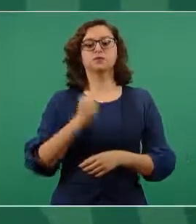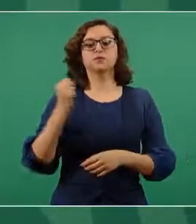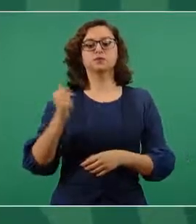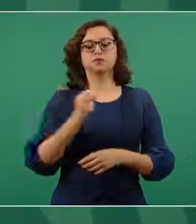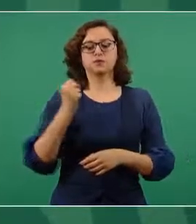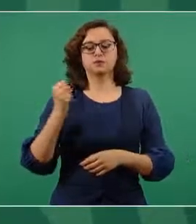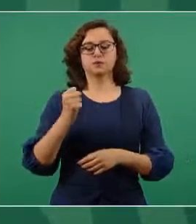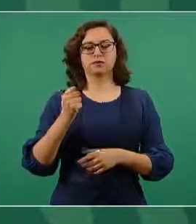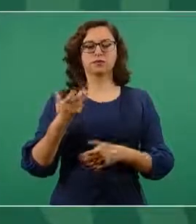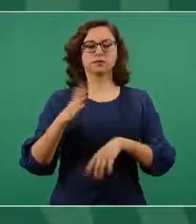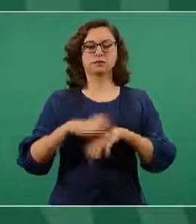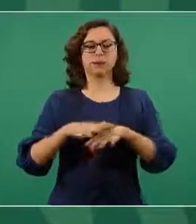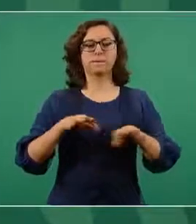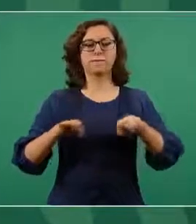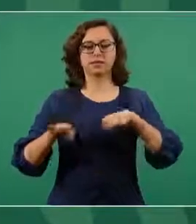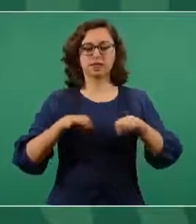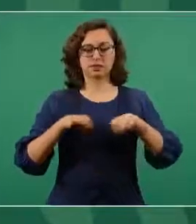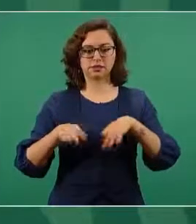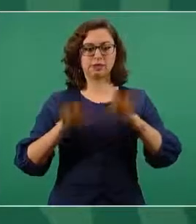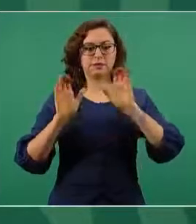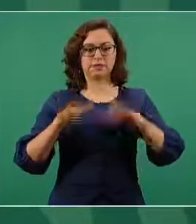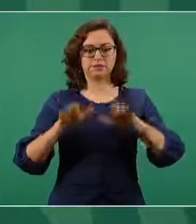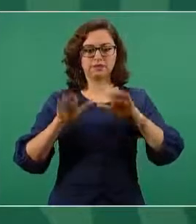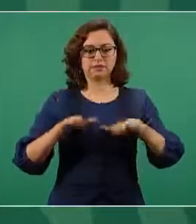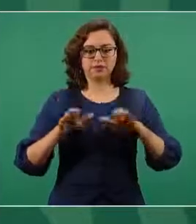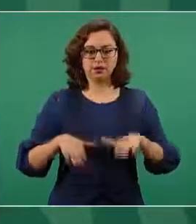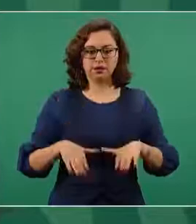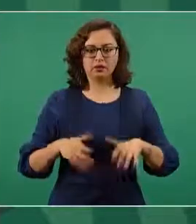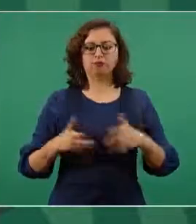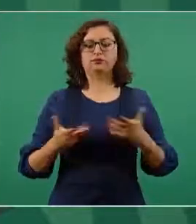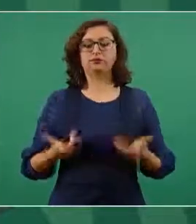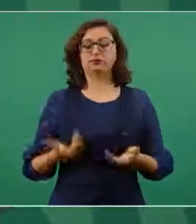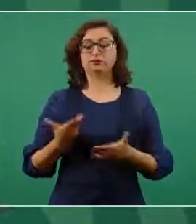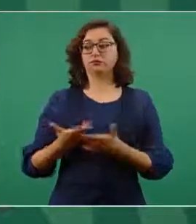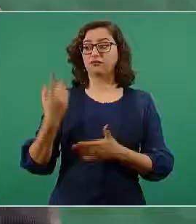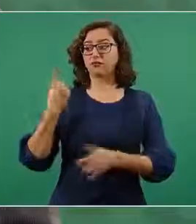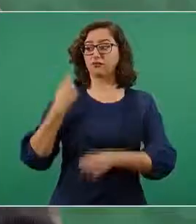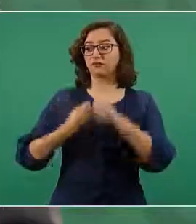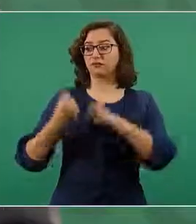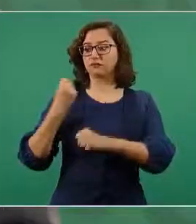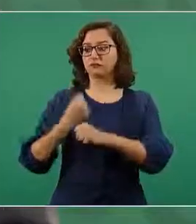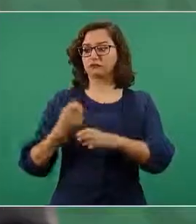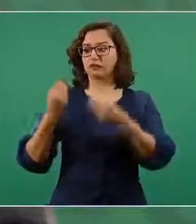y se están creando empleos de nuevo, se están recuperando los empleos perdidos.